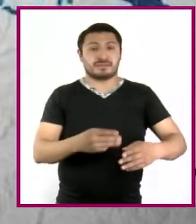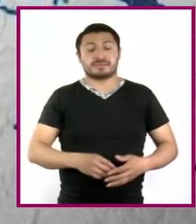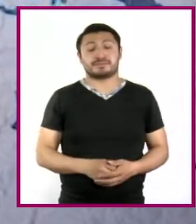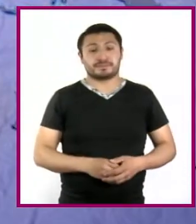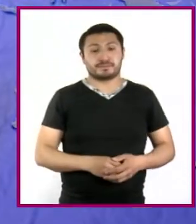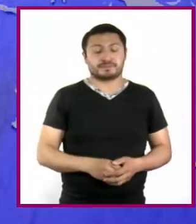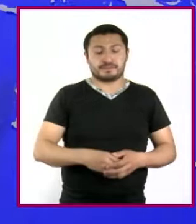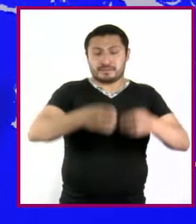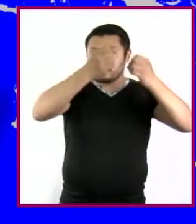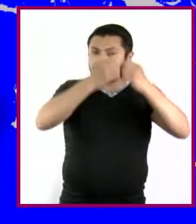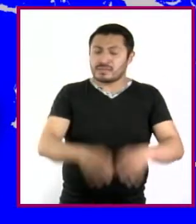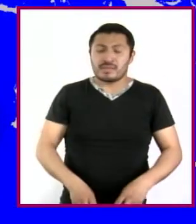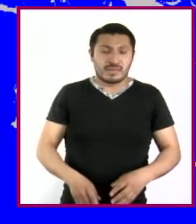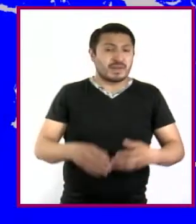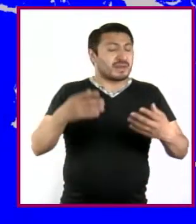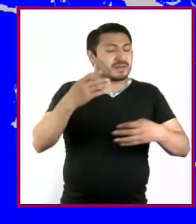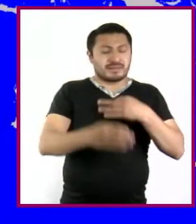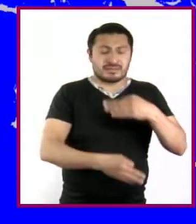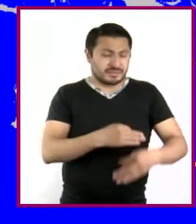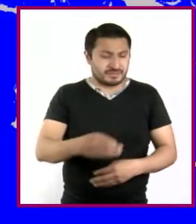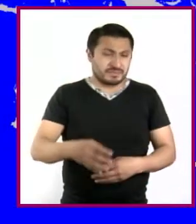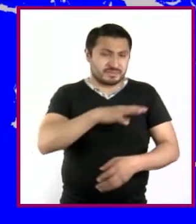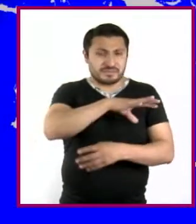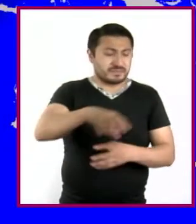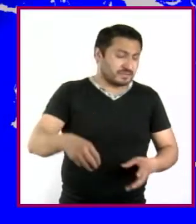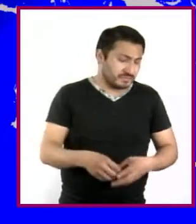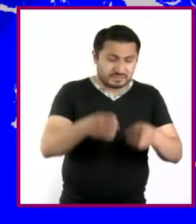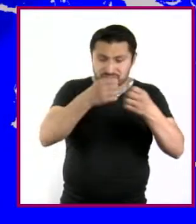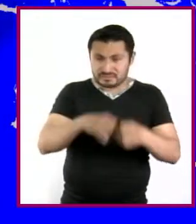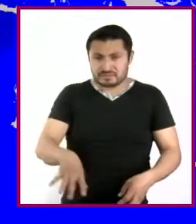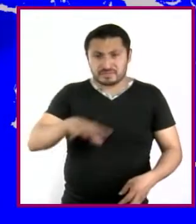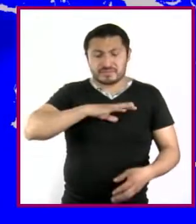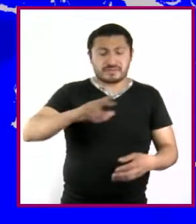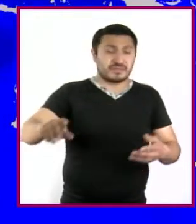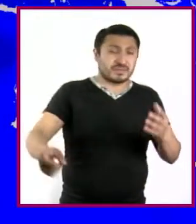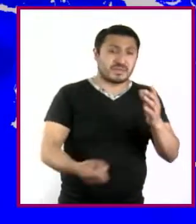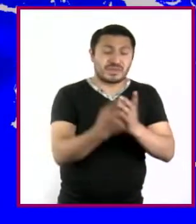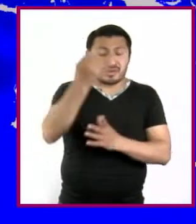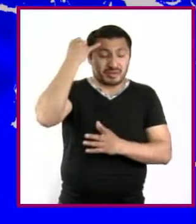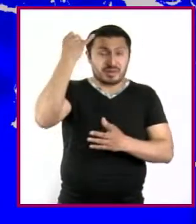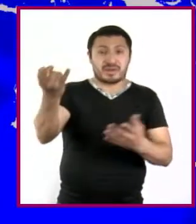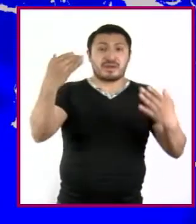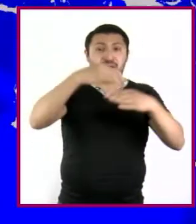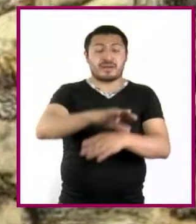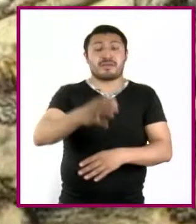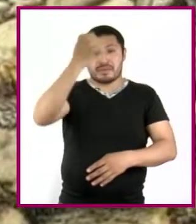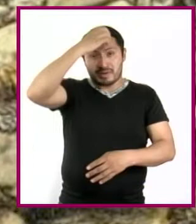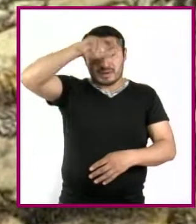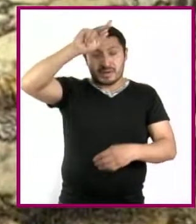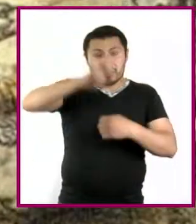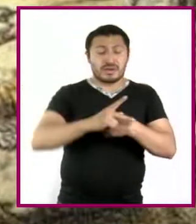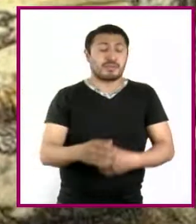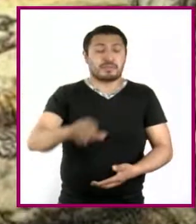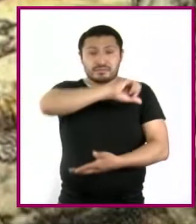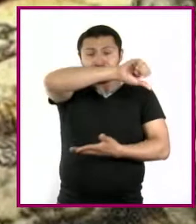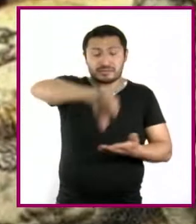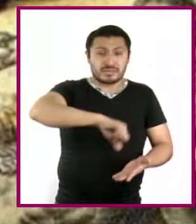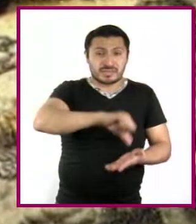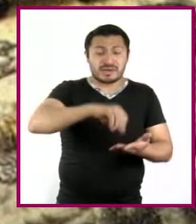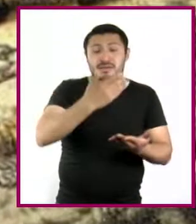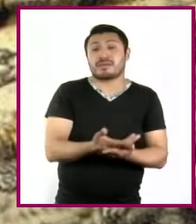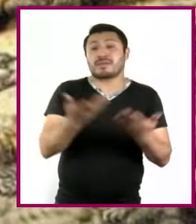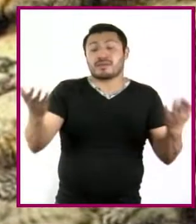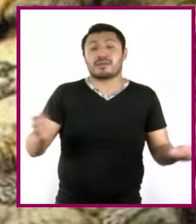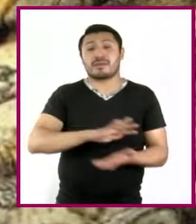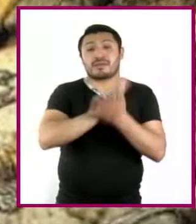La pérdida de la primacía trajo consigo un replanteamiento de la noción del eurocentrismo, que ahora se ha convertido en